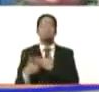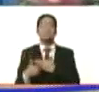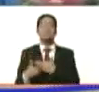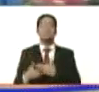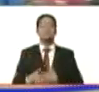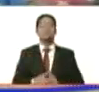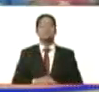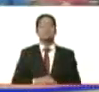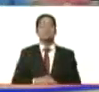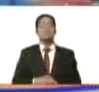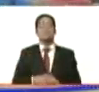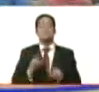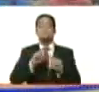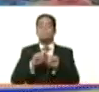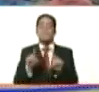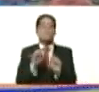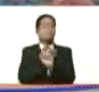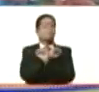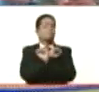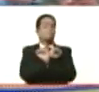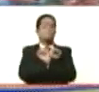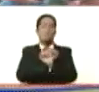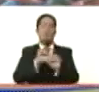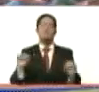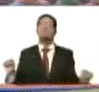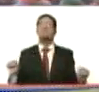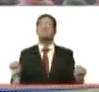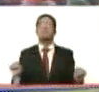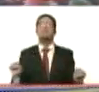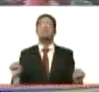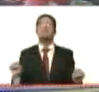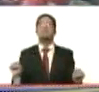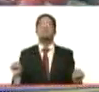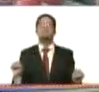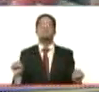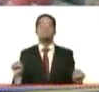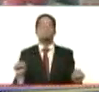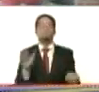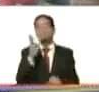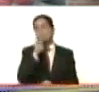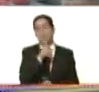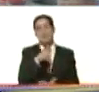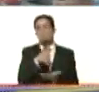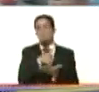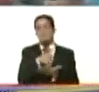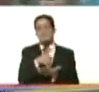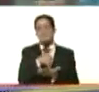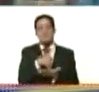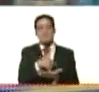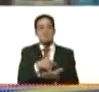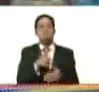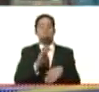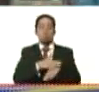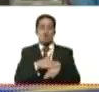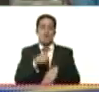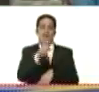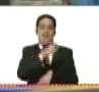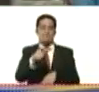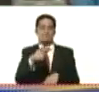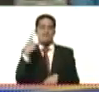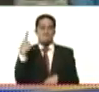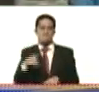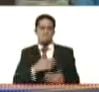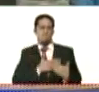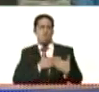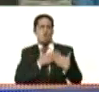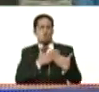y no encontraron ni una sola debilidad en la férrea voluntad nacional